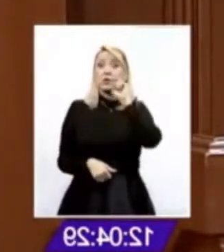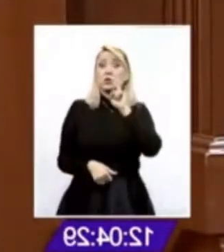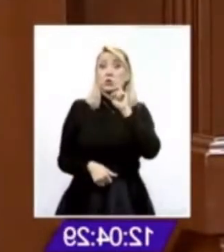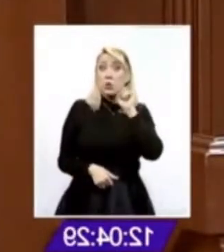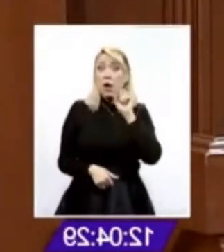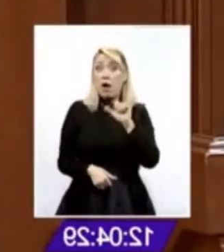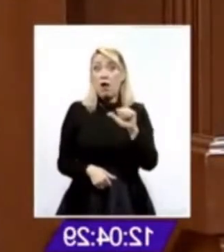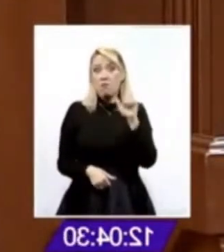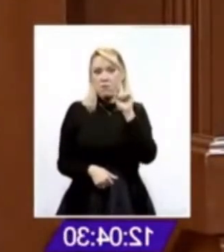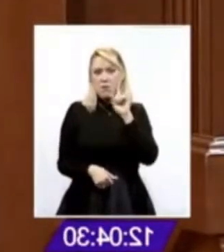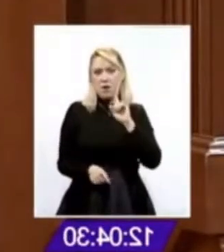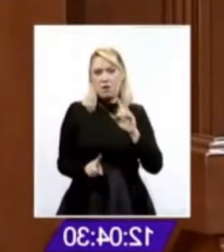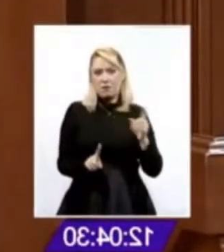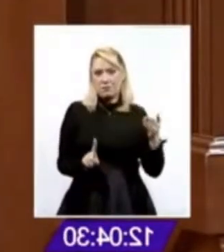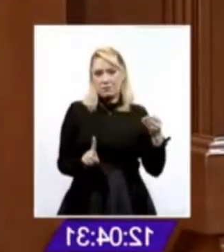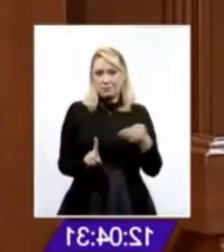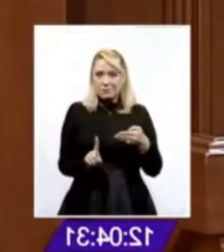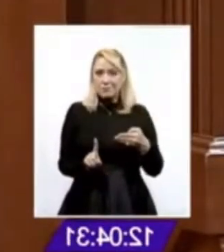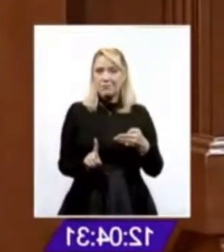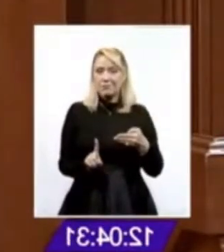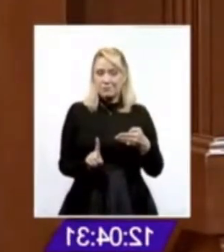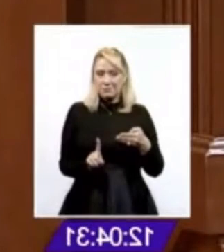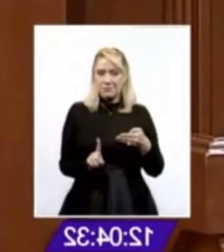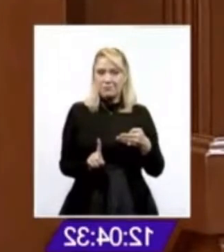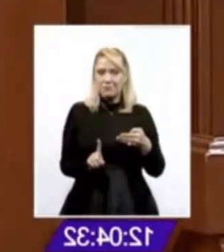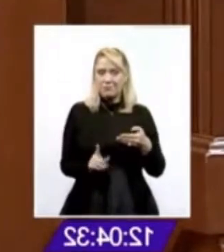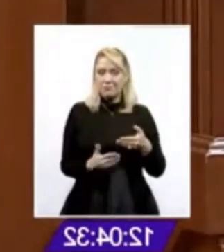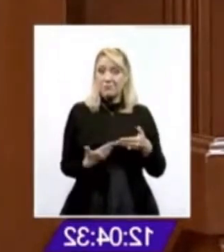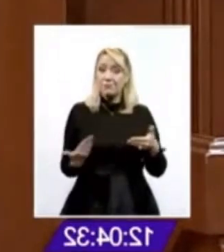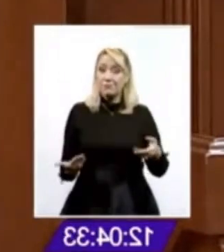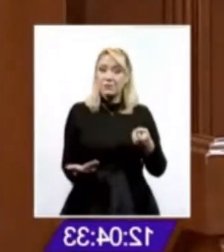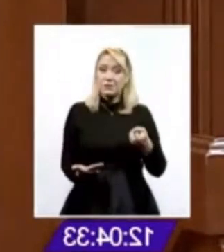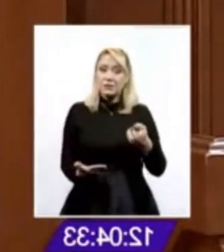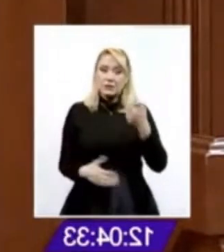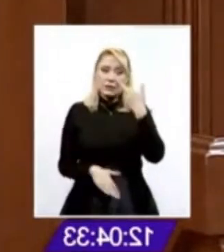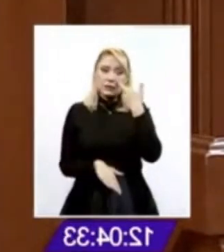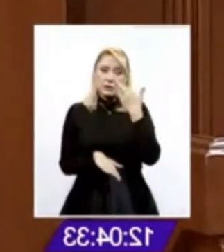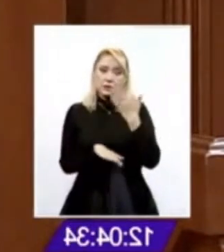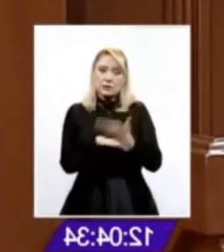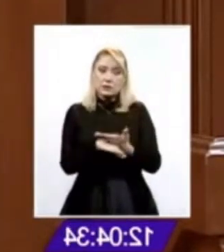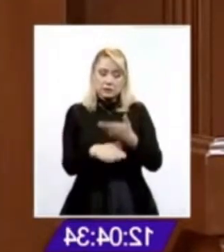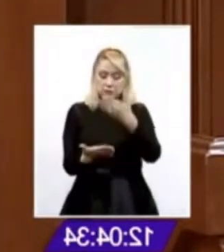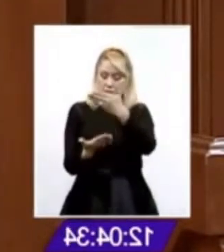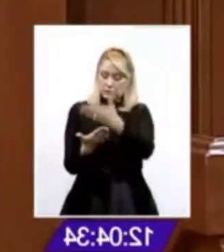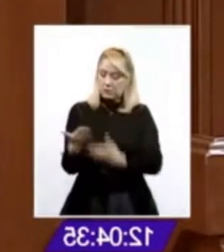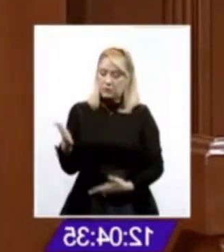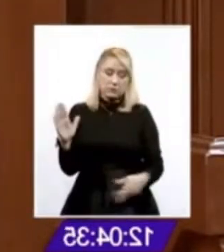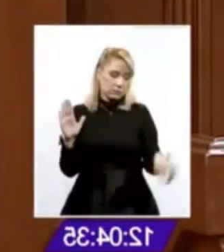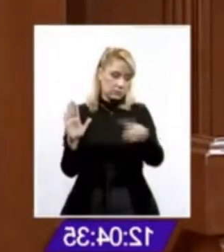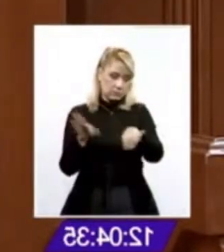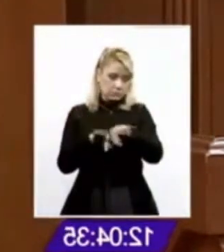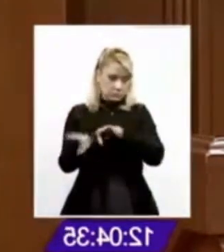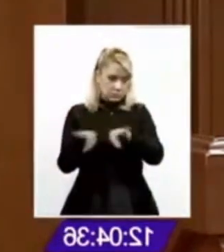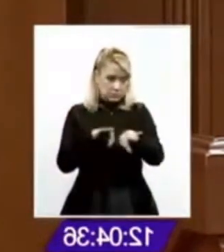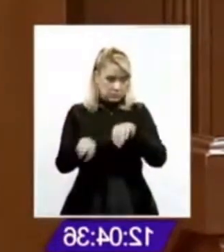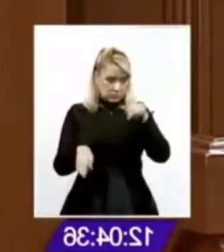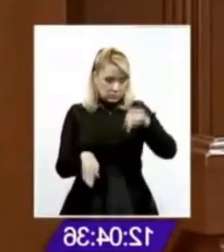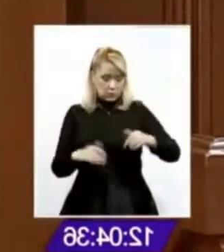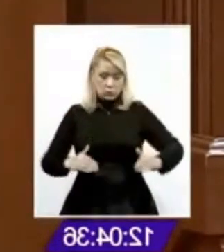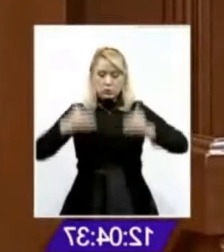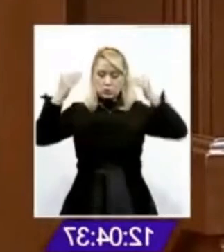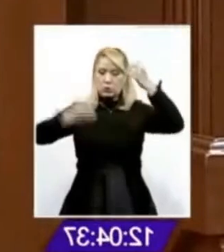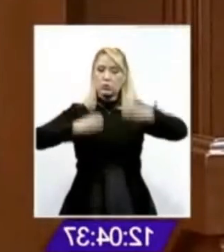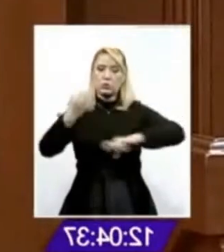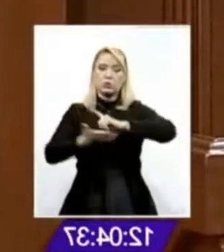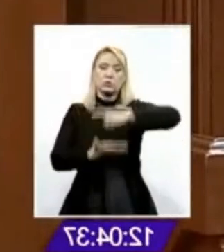género. Derivado de los procedimientos de responsabilidad administrativa resueltos por el Pleno de la Suprema Corte